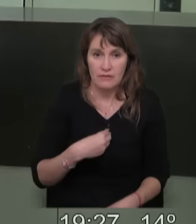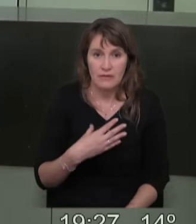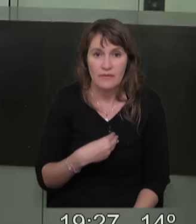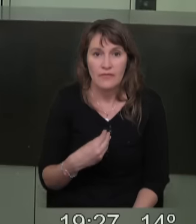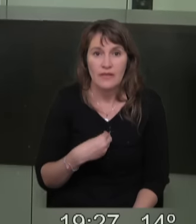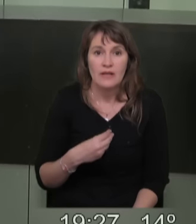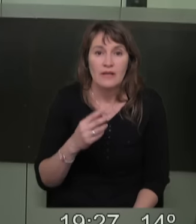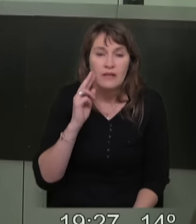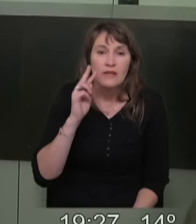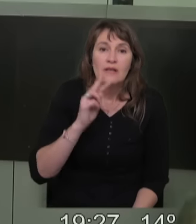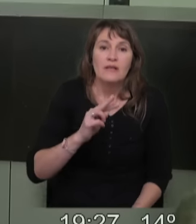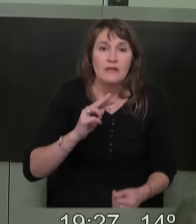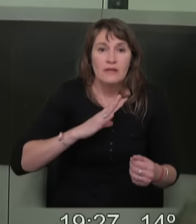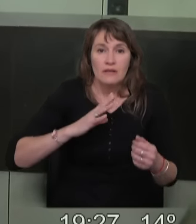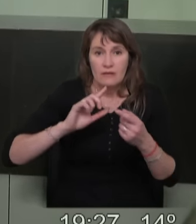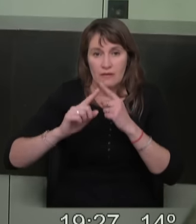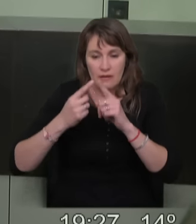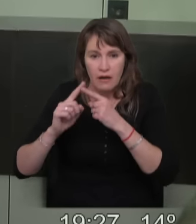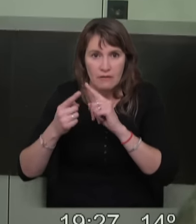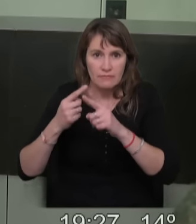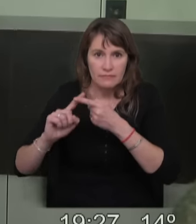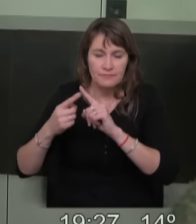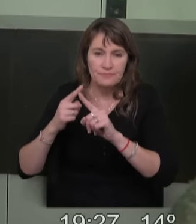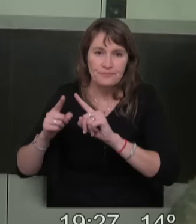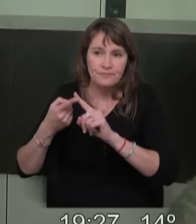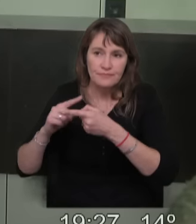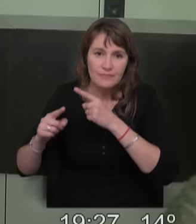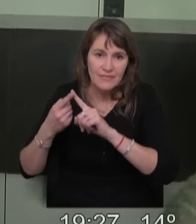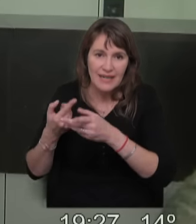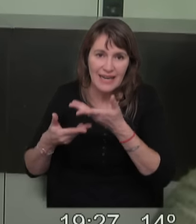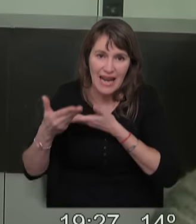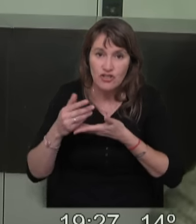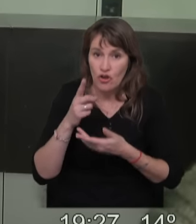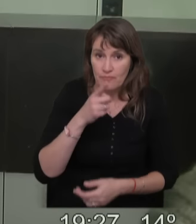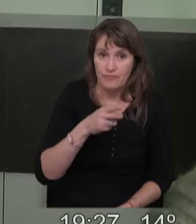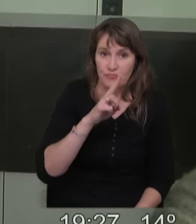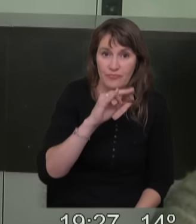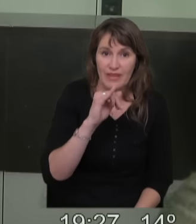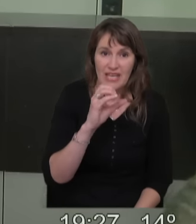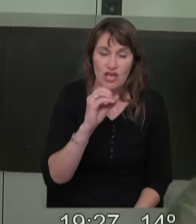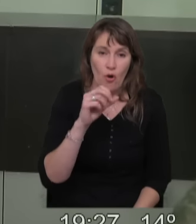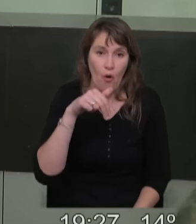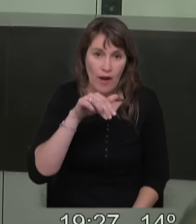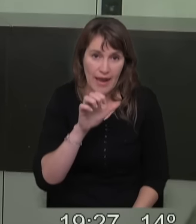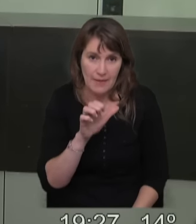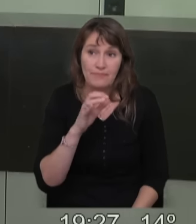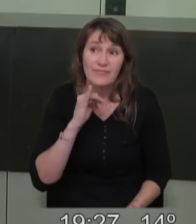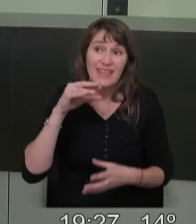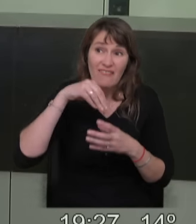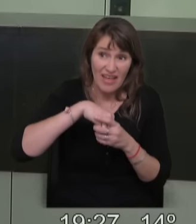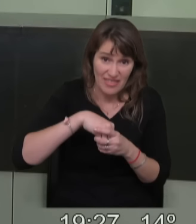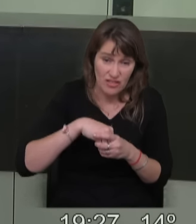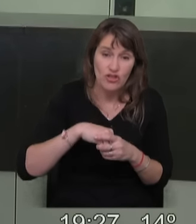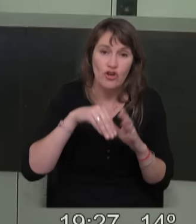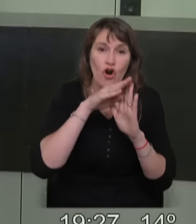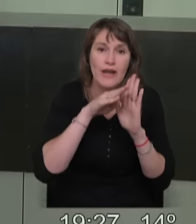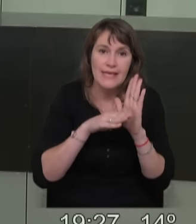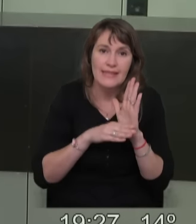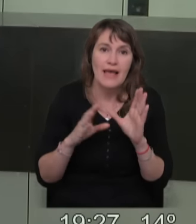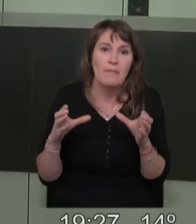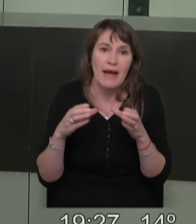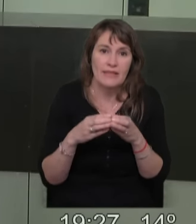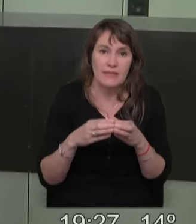ese relacionamiento en particular de Ione, que sí integró listas del Partido Nacional, pero que no llegó a confirmar, o por